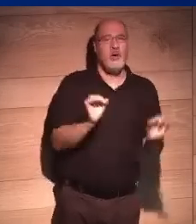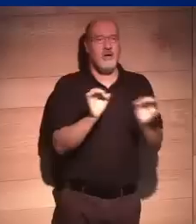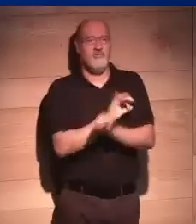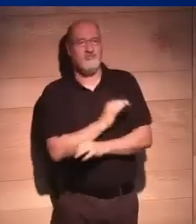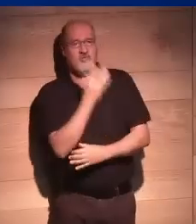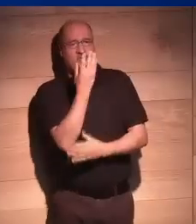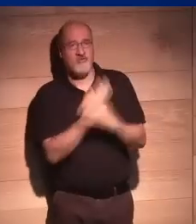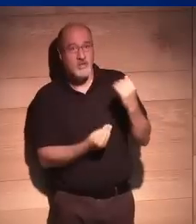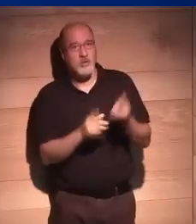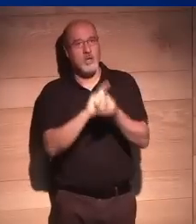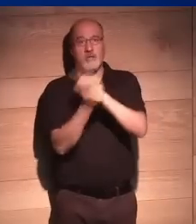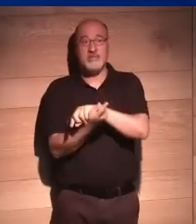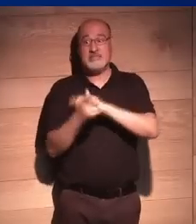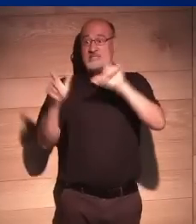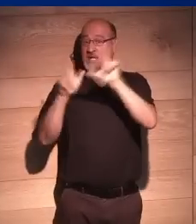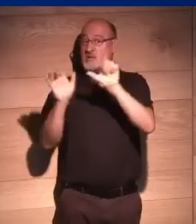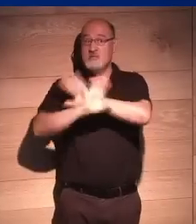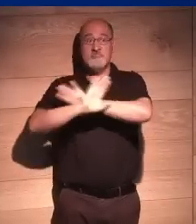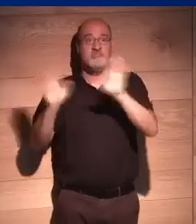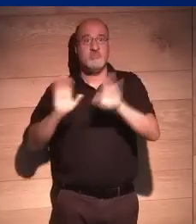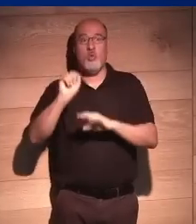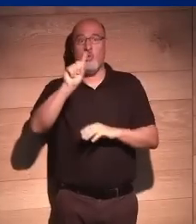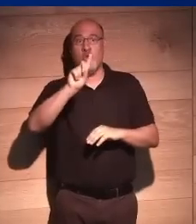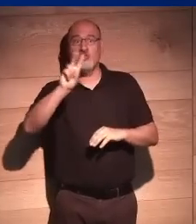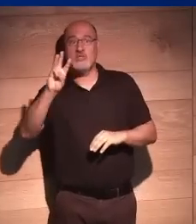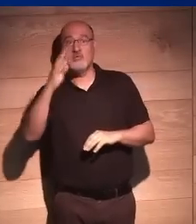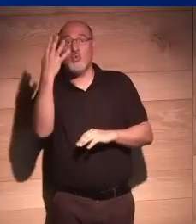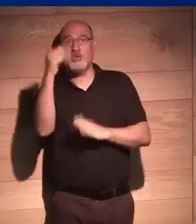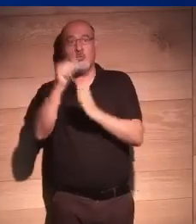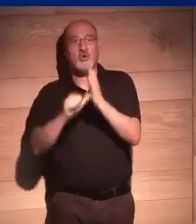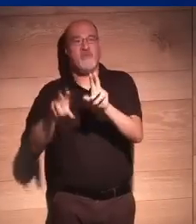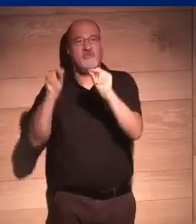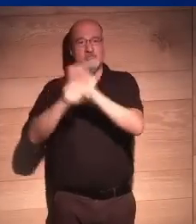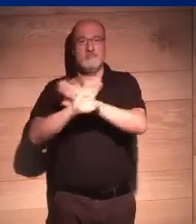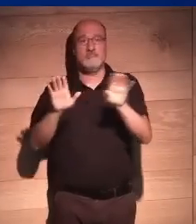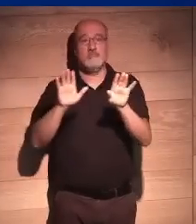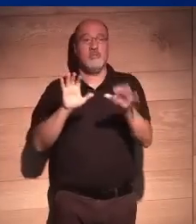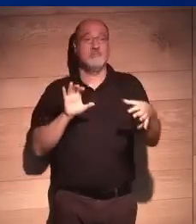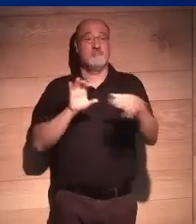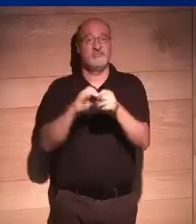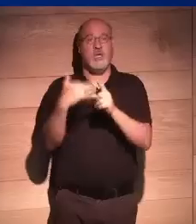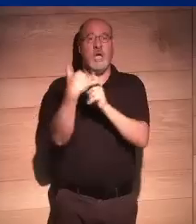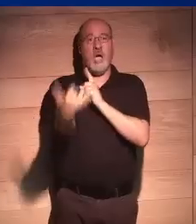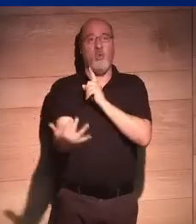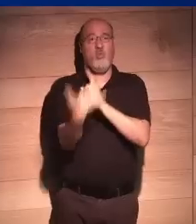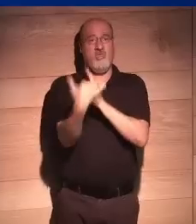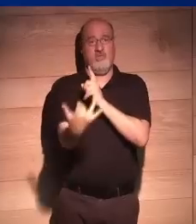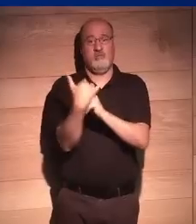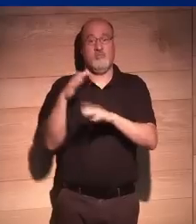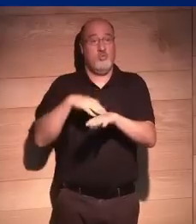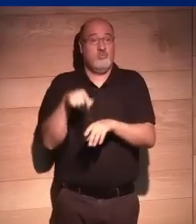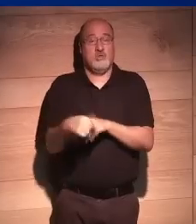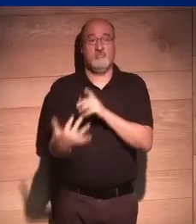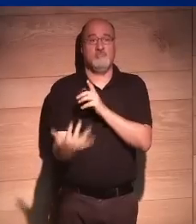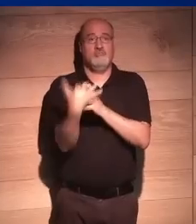ir cambiando. En la tele hay programas que duran 4 programas. Y puede pasar por la audiencia. Entonces, claro, ¿qué pasa? Que